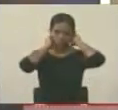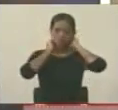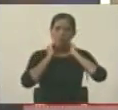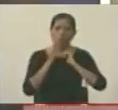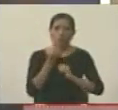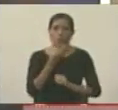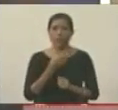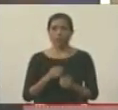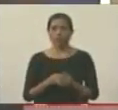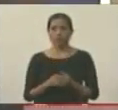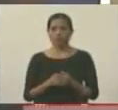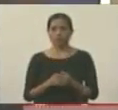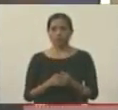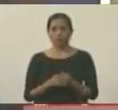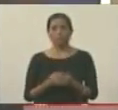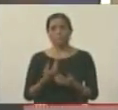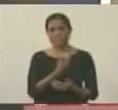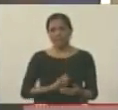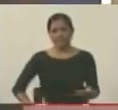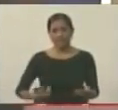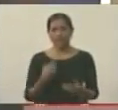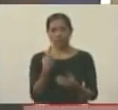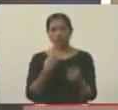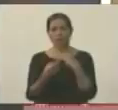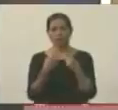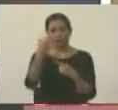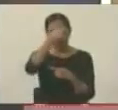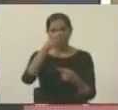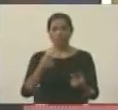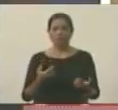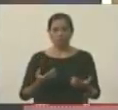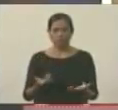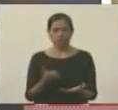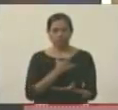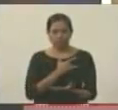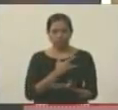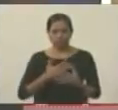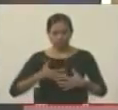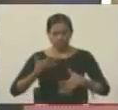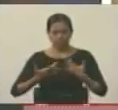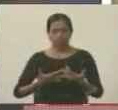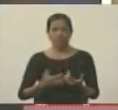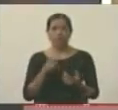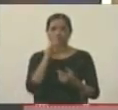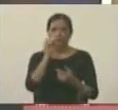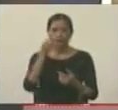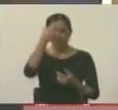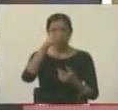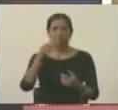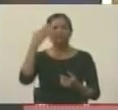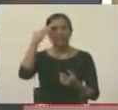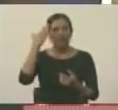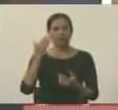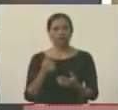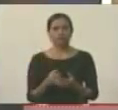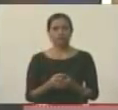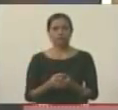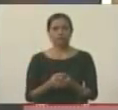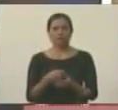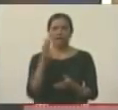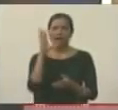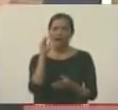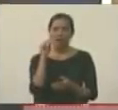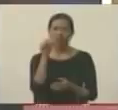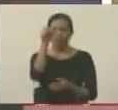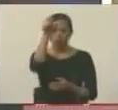nuestro pueblo aprecia cada vez que te sale hablar con el pueblo primero que saben que le está hablando un hombre como